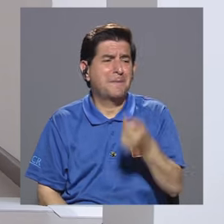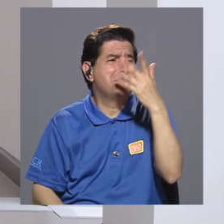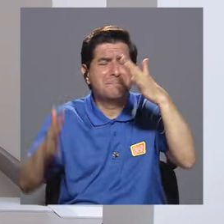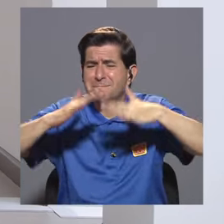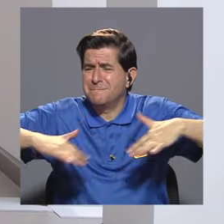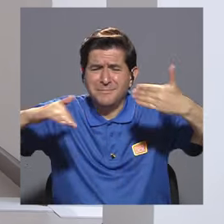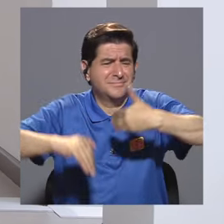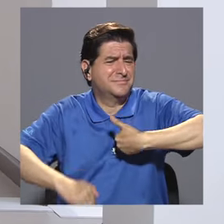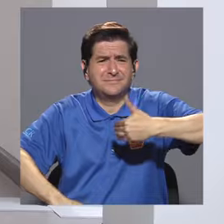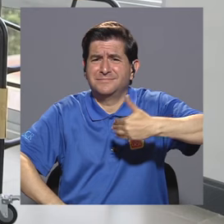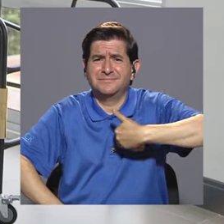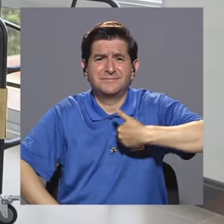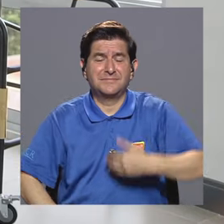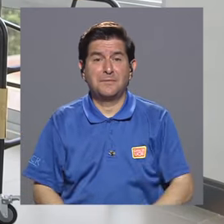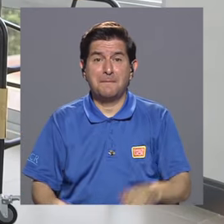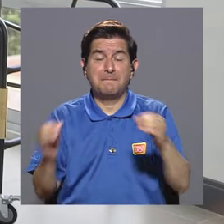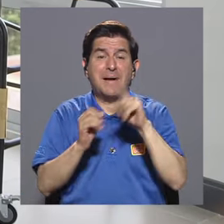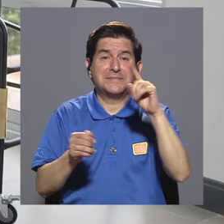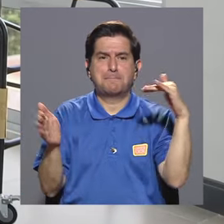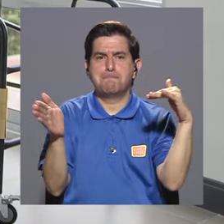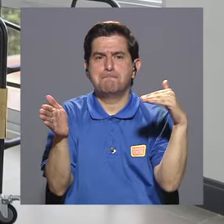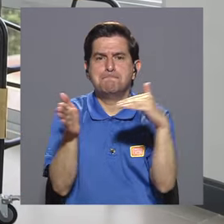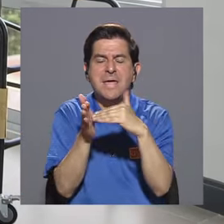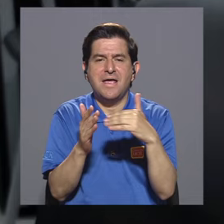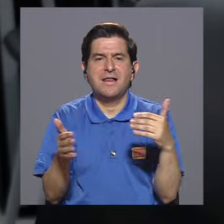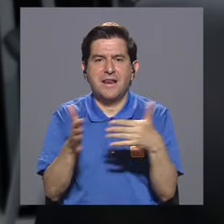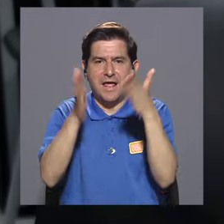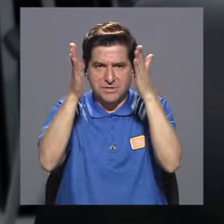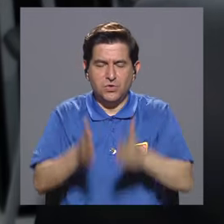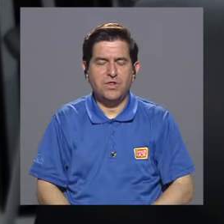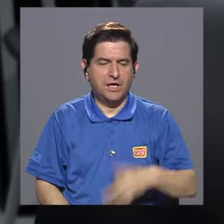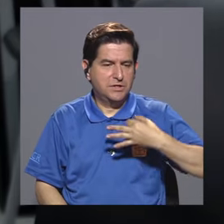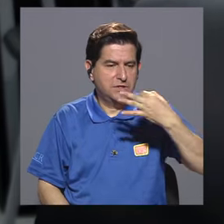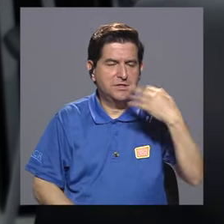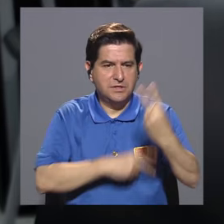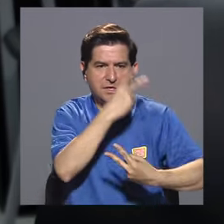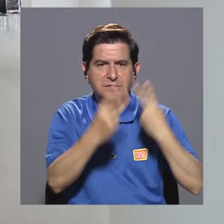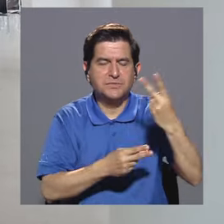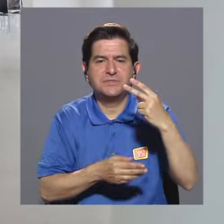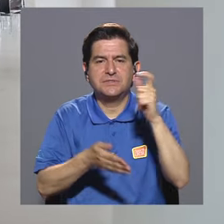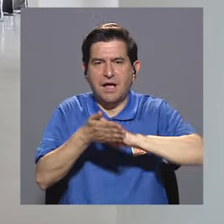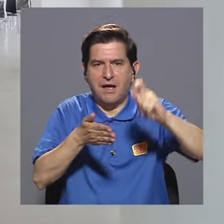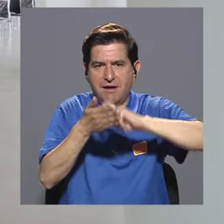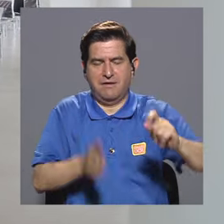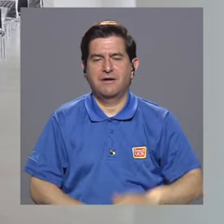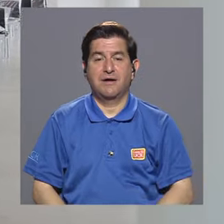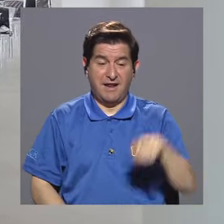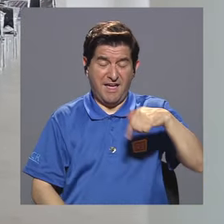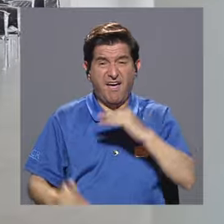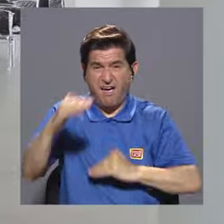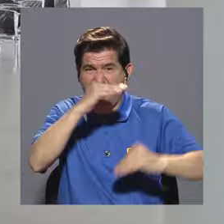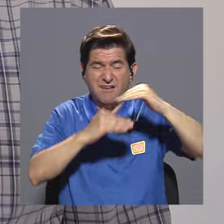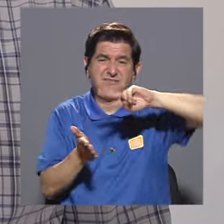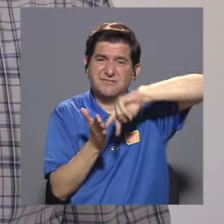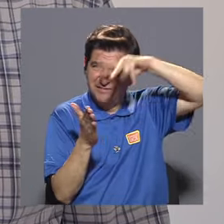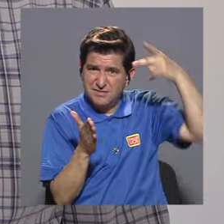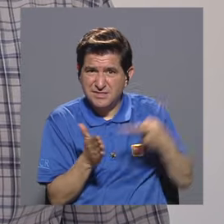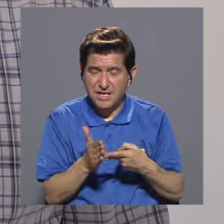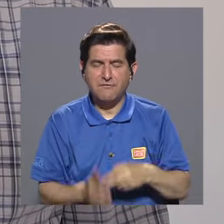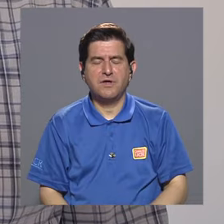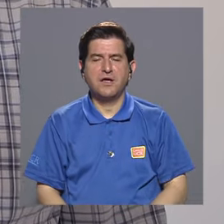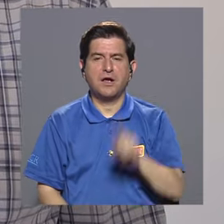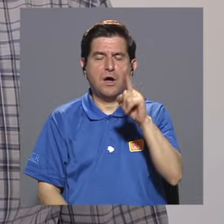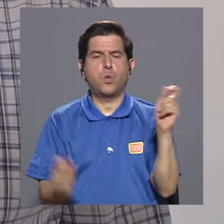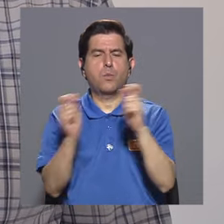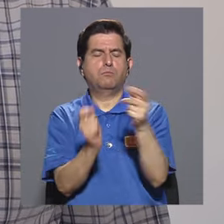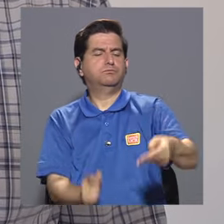el poco espacio con que contaban los más de 1,000 estudiantes que visitan diariamente la escuela. Este edificio representa